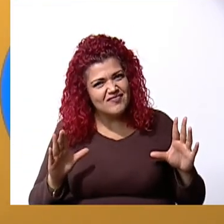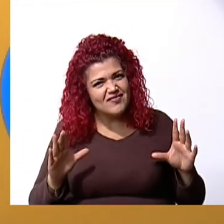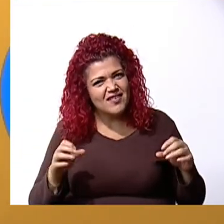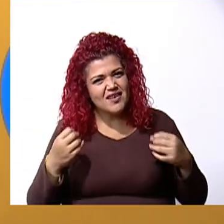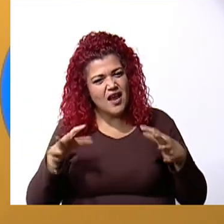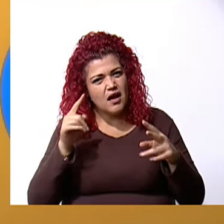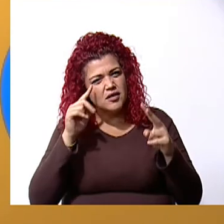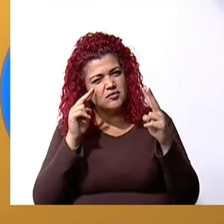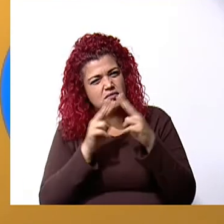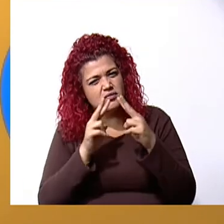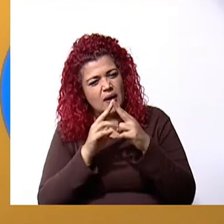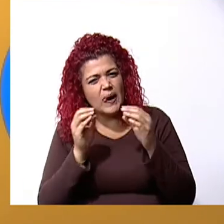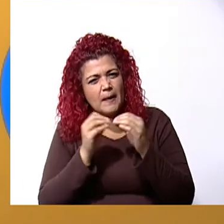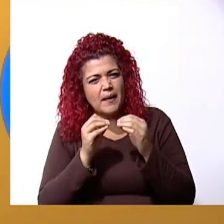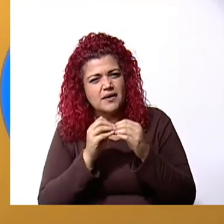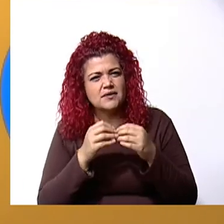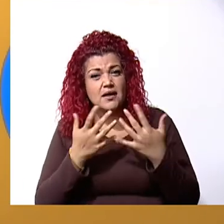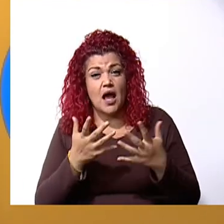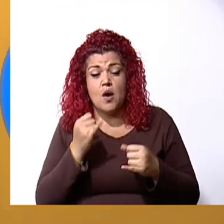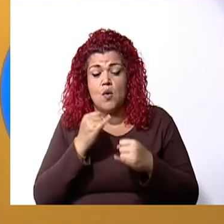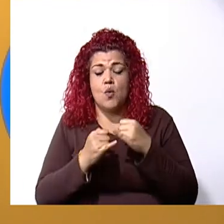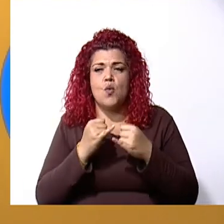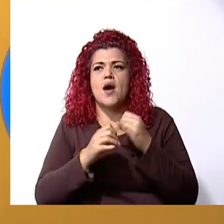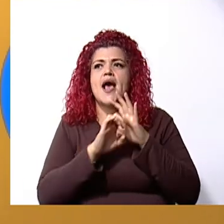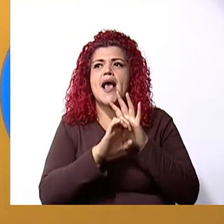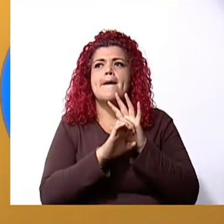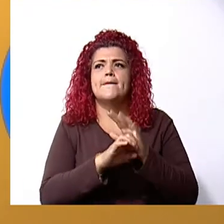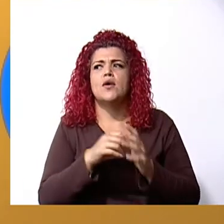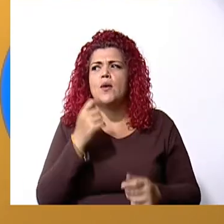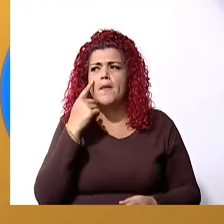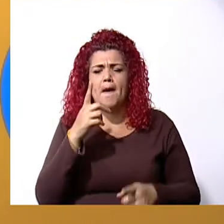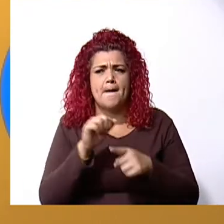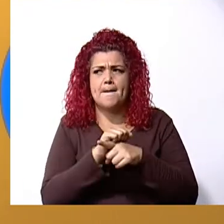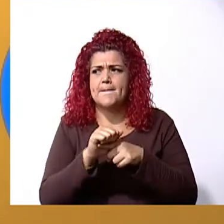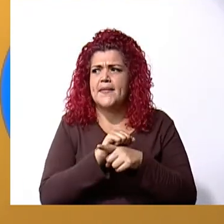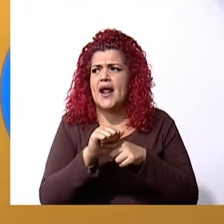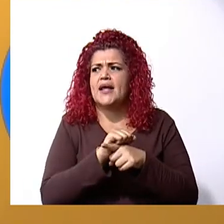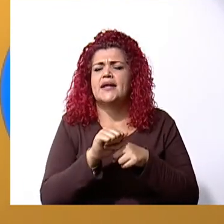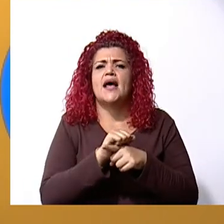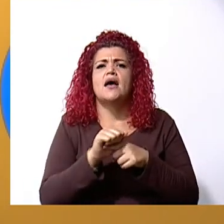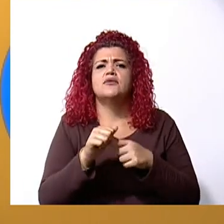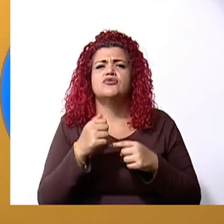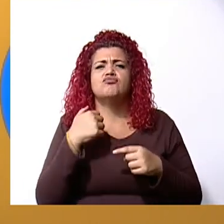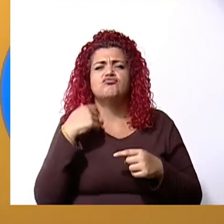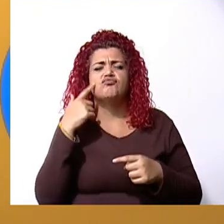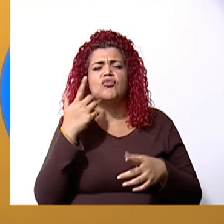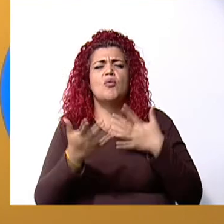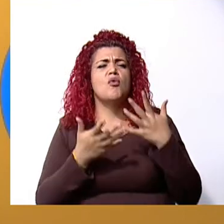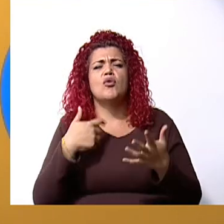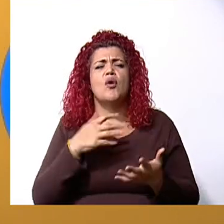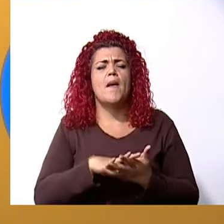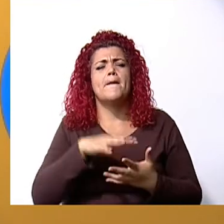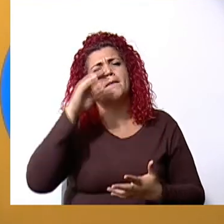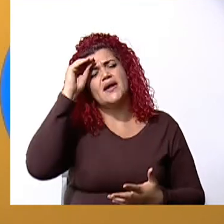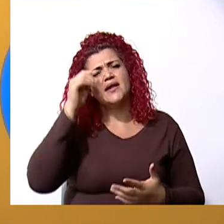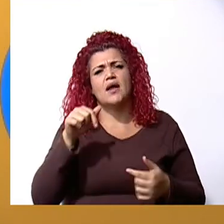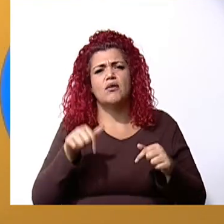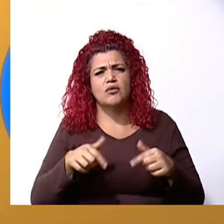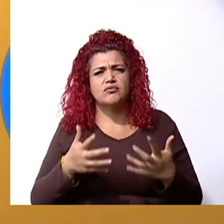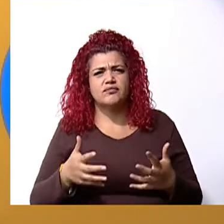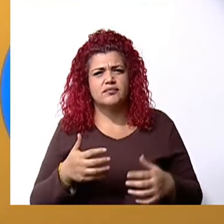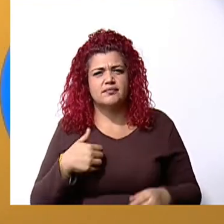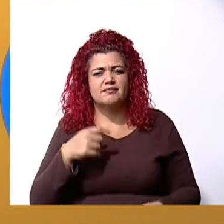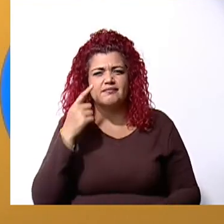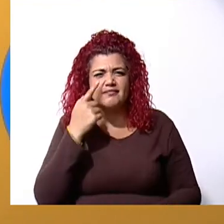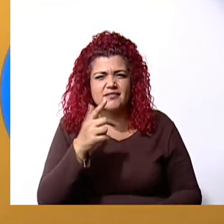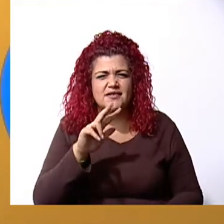conociendo un poquitito más. Y nos queda el último ejemplo. Vamos a poner en práctica nuestros conocimientos y lo que hemos aprendido hasta hoy. Observemos el